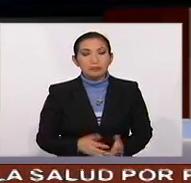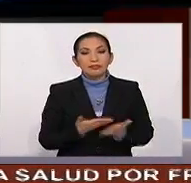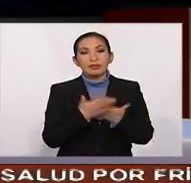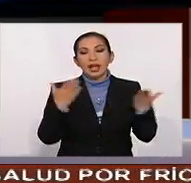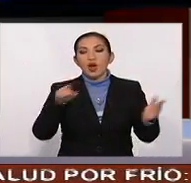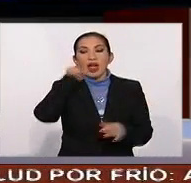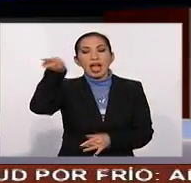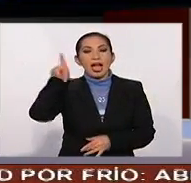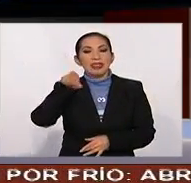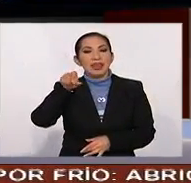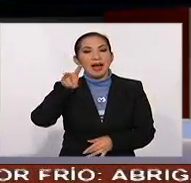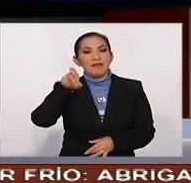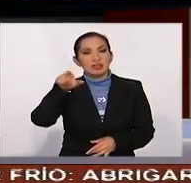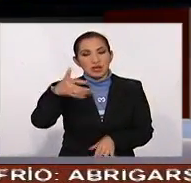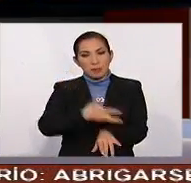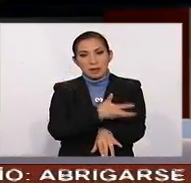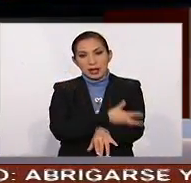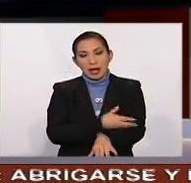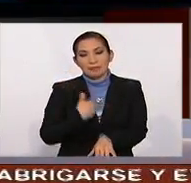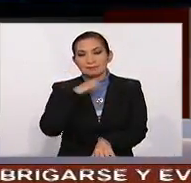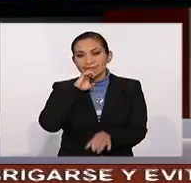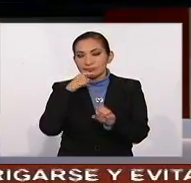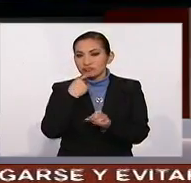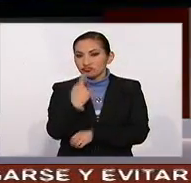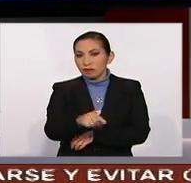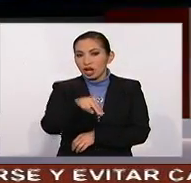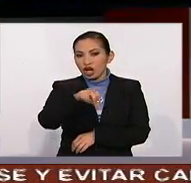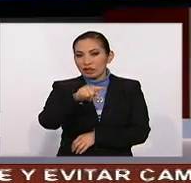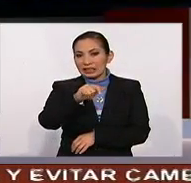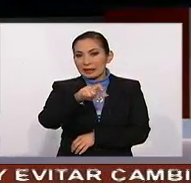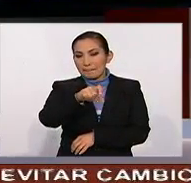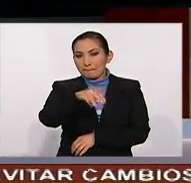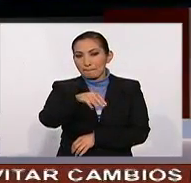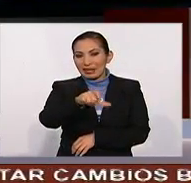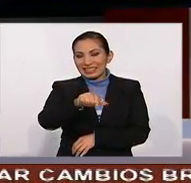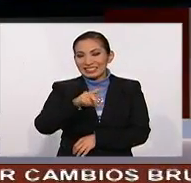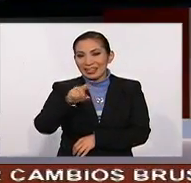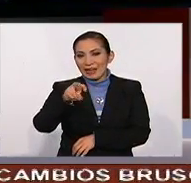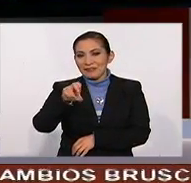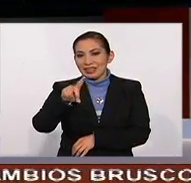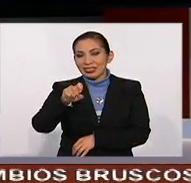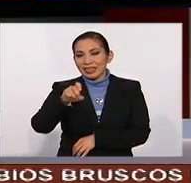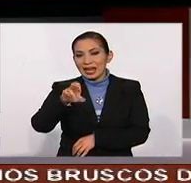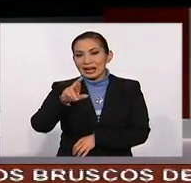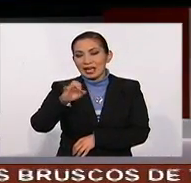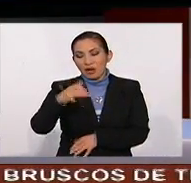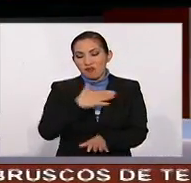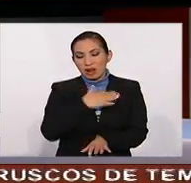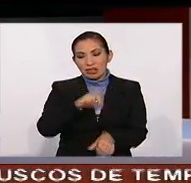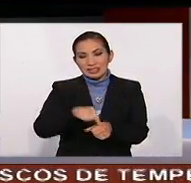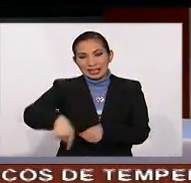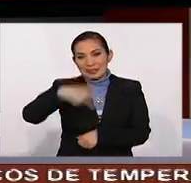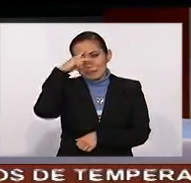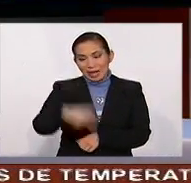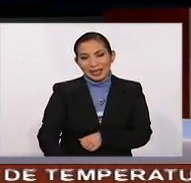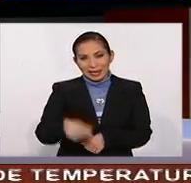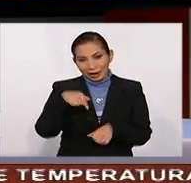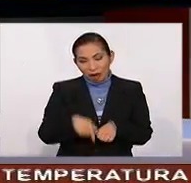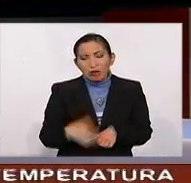Vamos hasta Davos, ahí está nuestro compañero periodista, corresponsal de Notimex, David del Río. David, muy buenos días desde